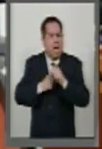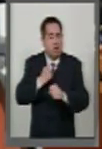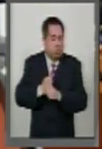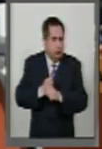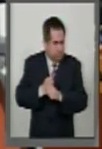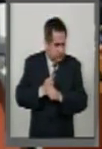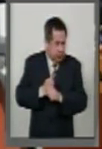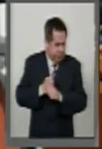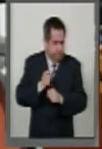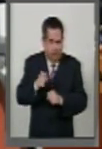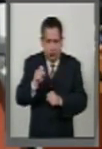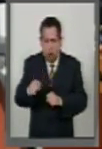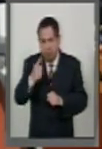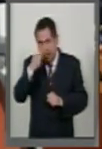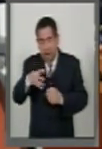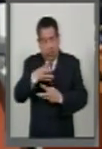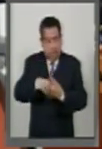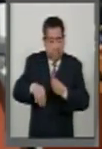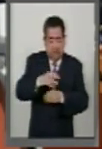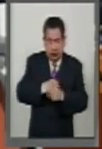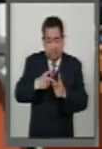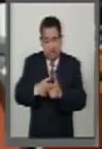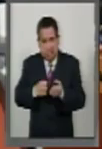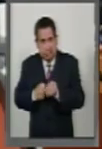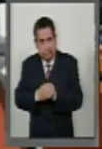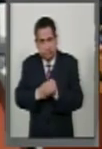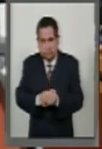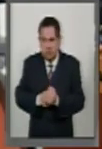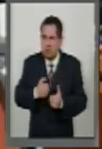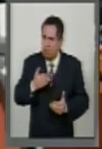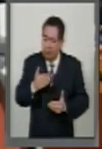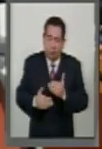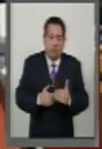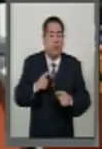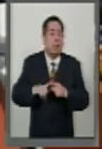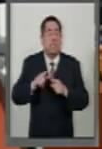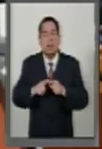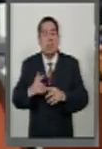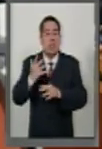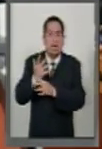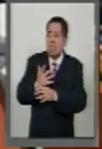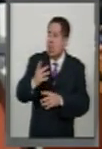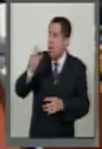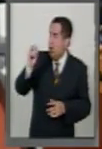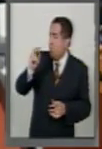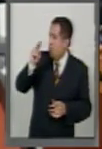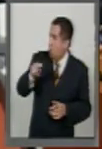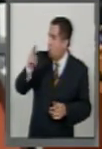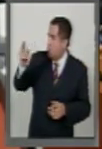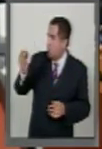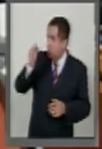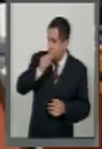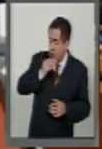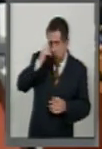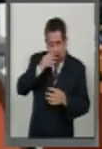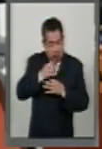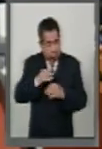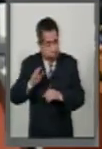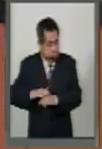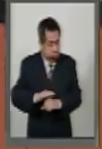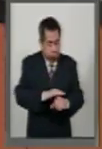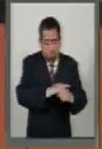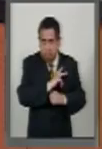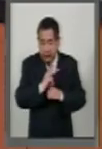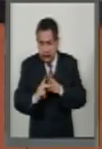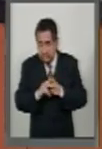del medio ambiente que promueve la Organización de Naciones Unidas entre todos los